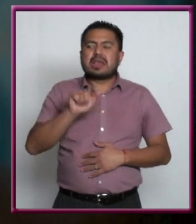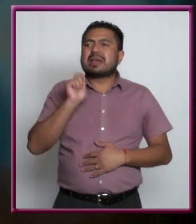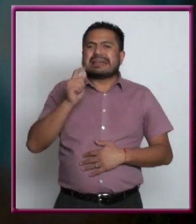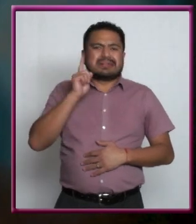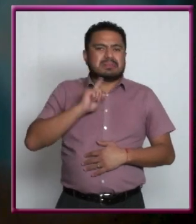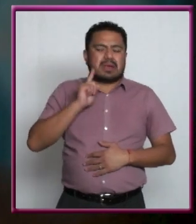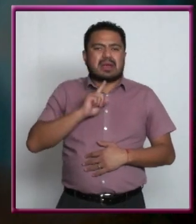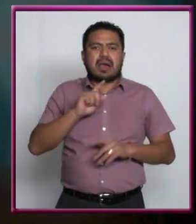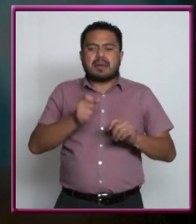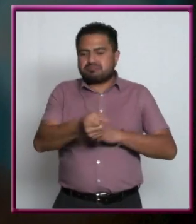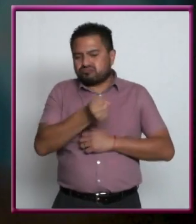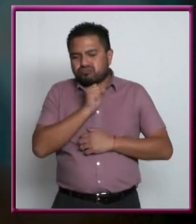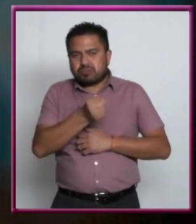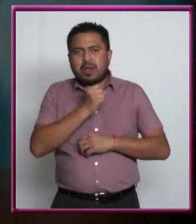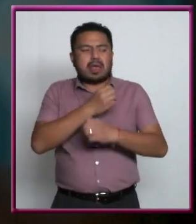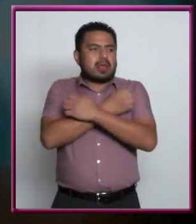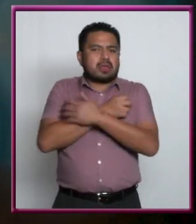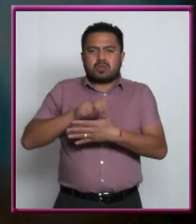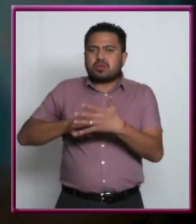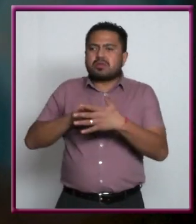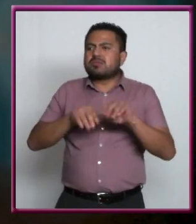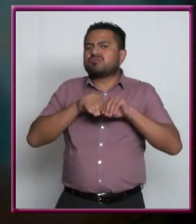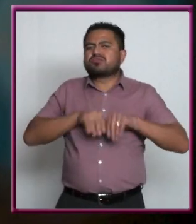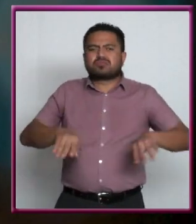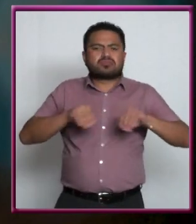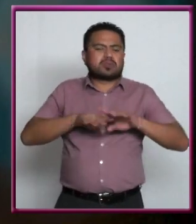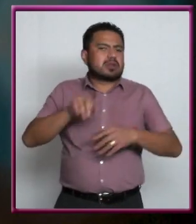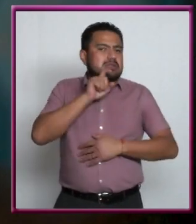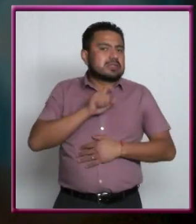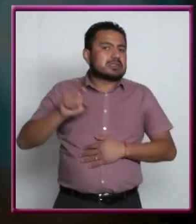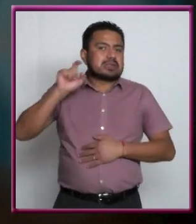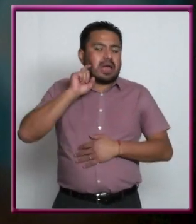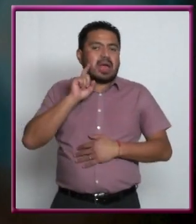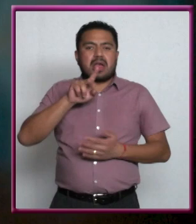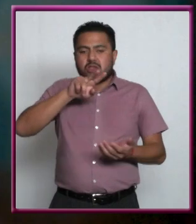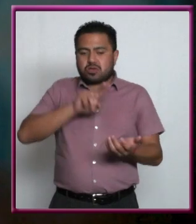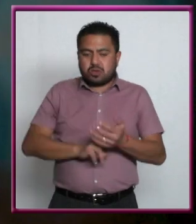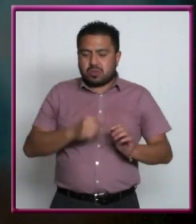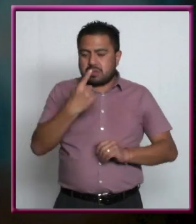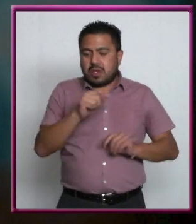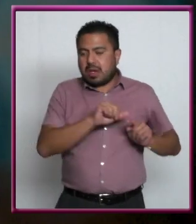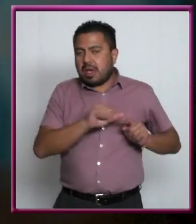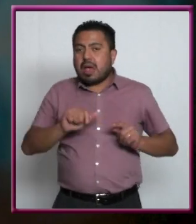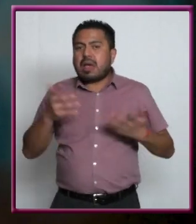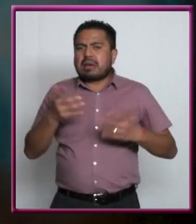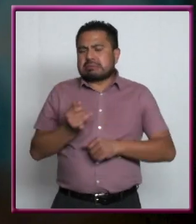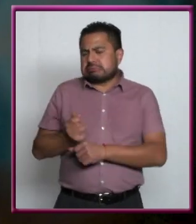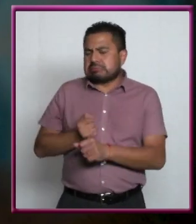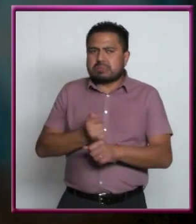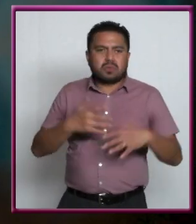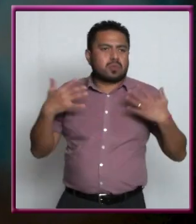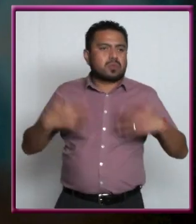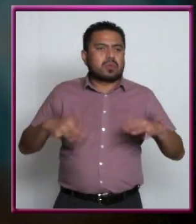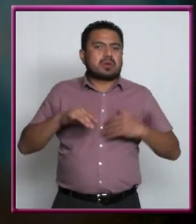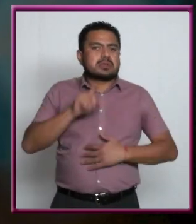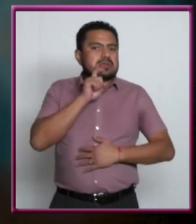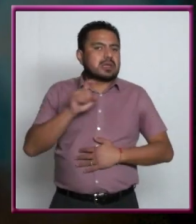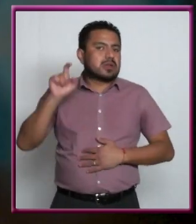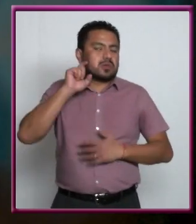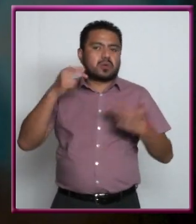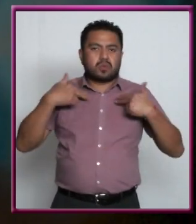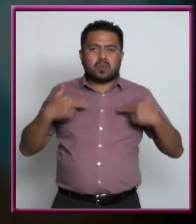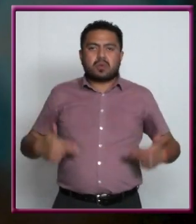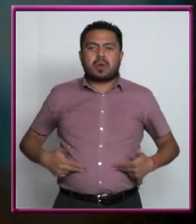Verónica Maza es una muy activa periodista, educadora y divulgadora sexual. Desde 2001 ha hecho una investigación